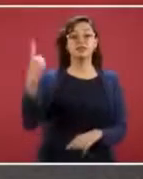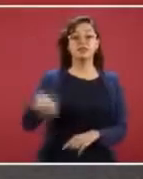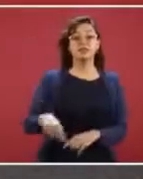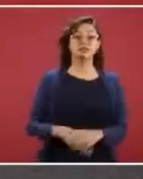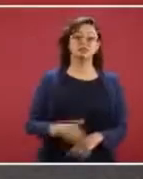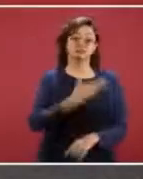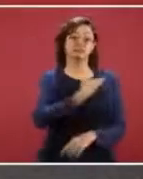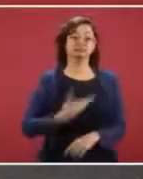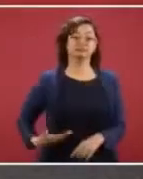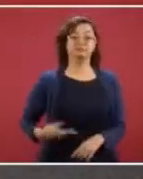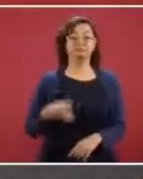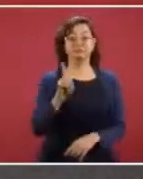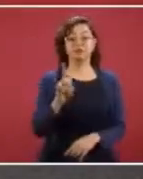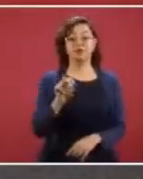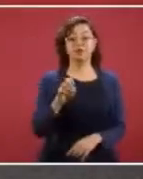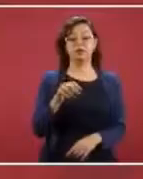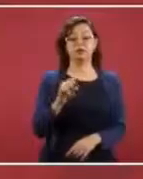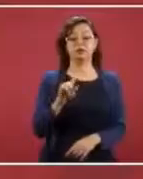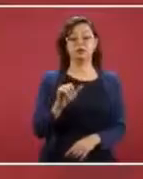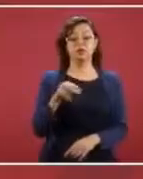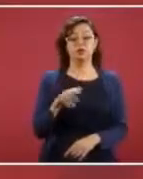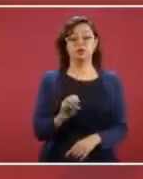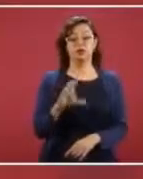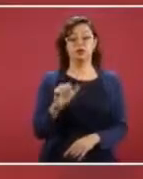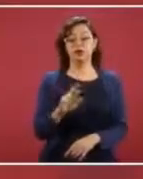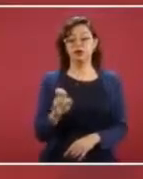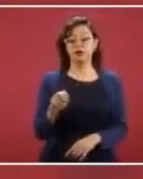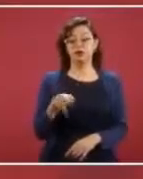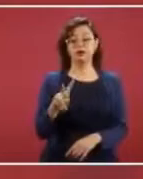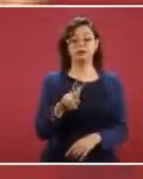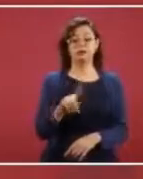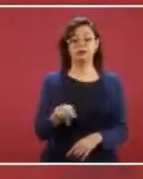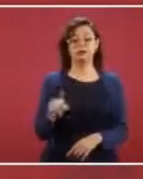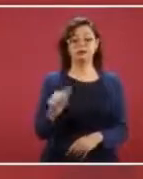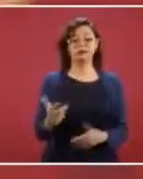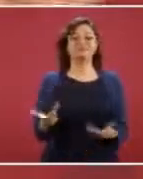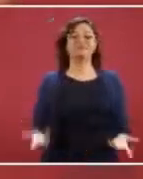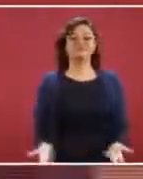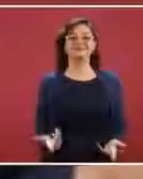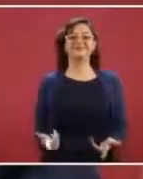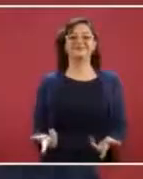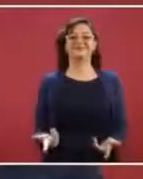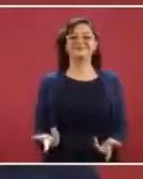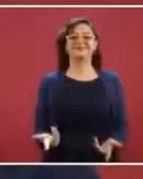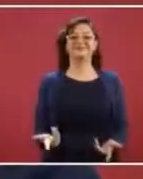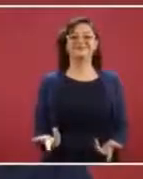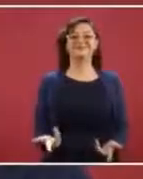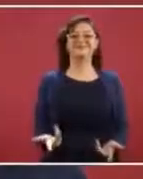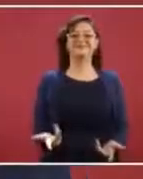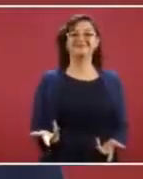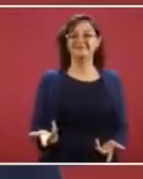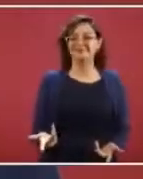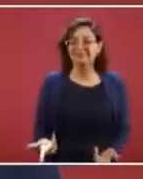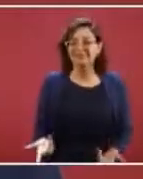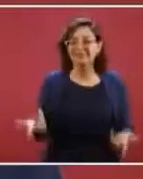por Venustiano Carranza. Aquí se tiene que saber en qué circunstancias se dan estos